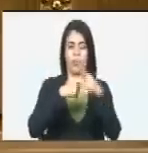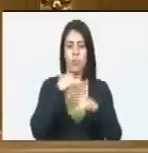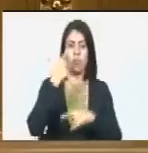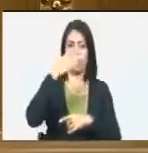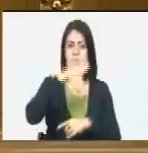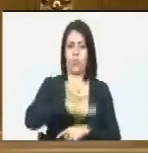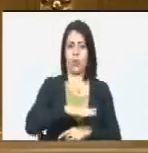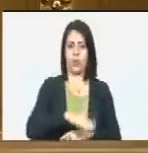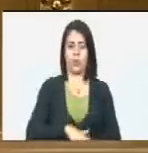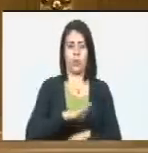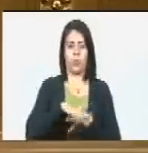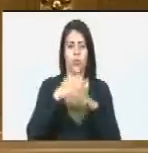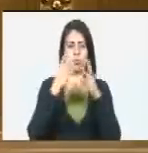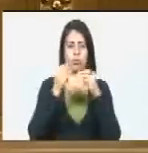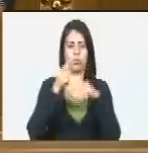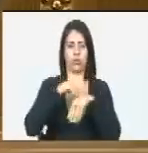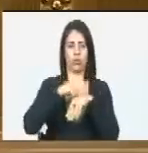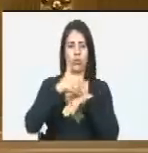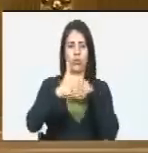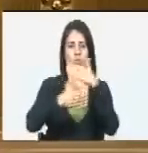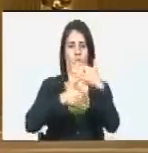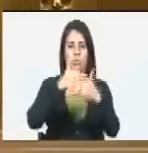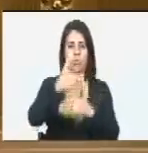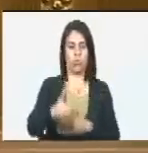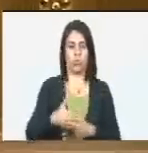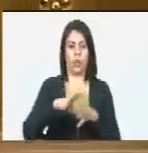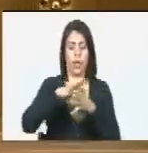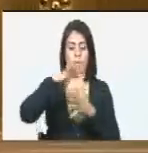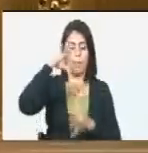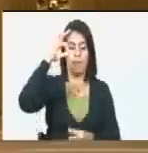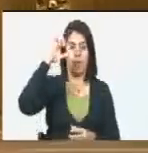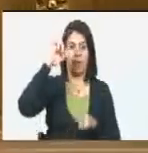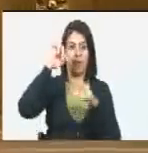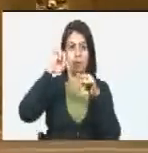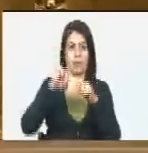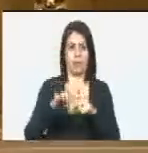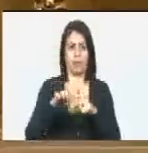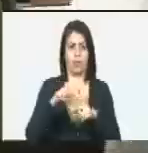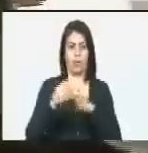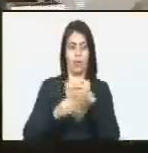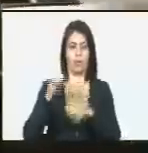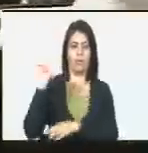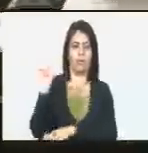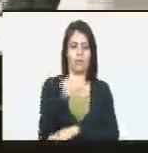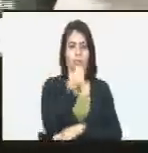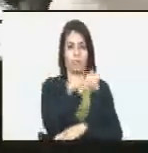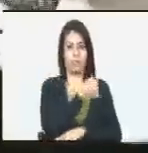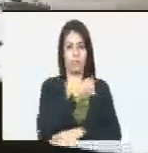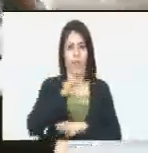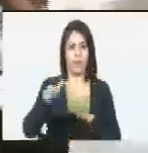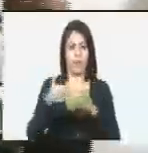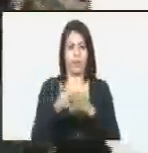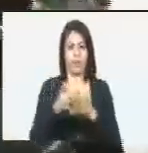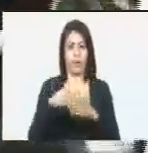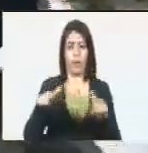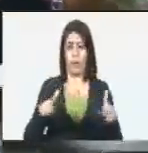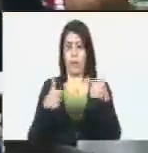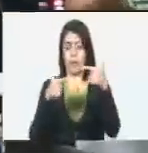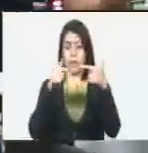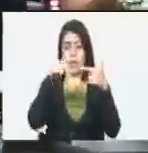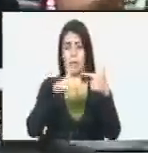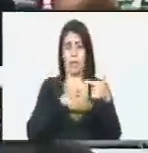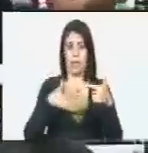por mucho tiempo, porque solo su espíritu espanta y derrota a sus adversarios. Y desde aquí queremos